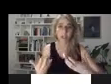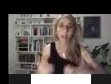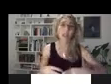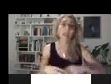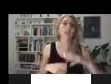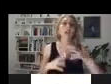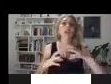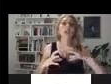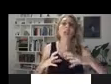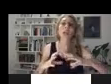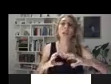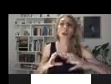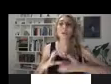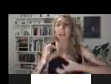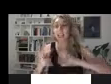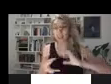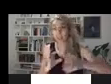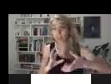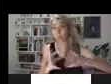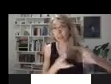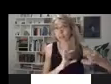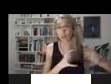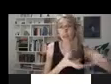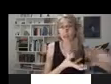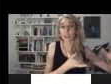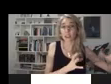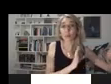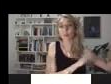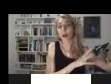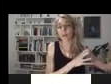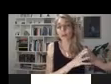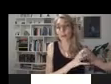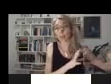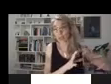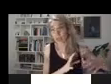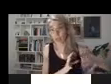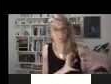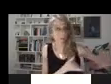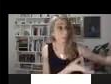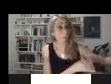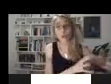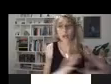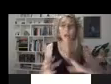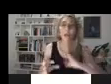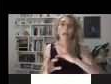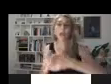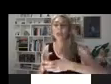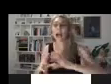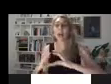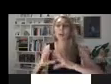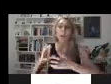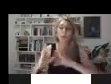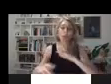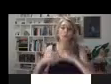los salones. Entonces, estos mecanismos de adquisición van por un lado